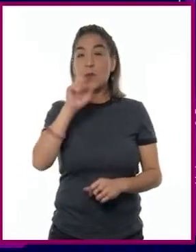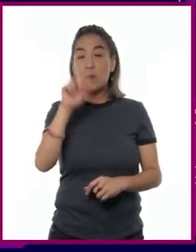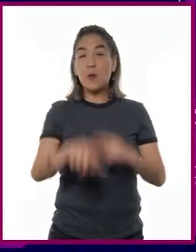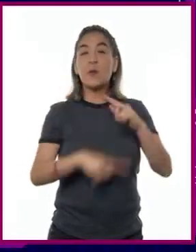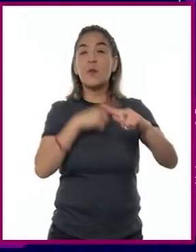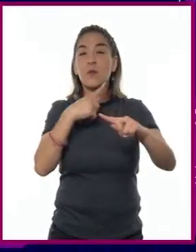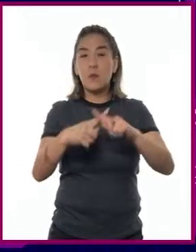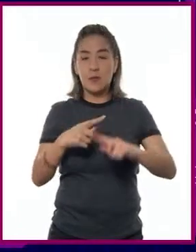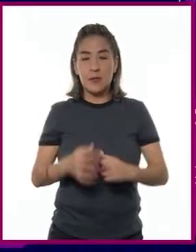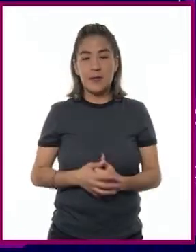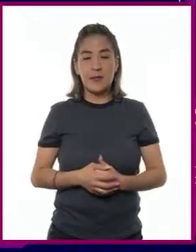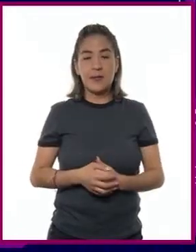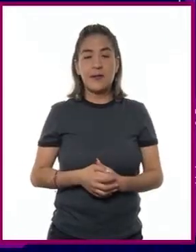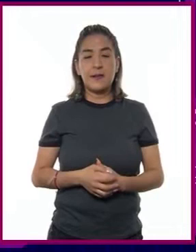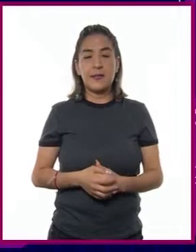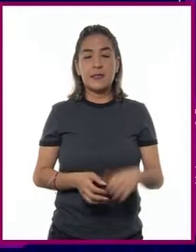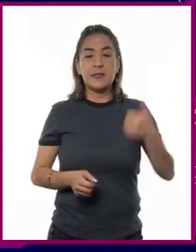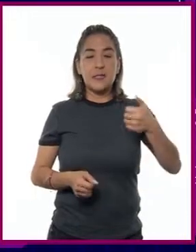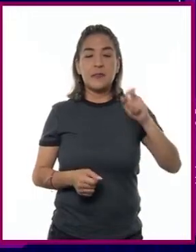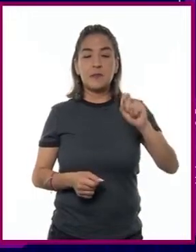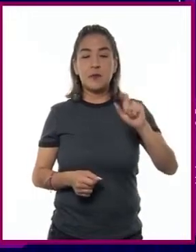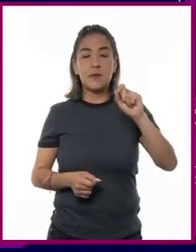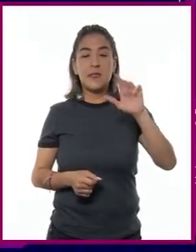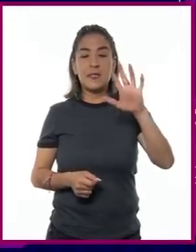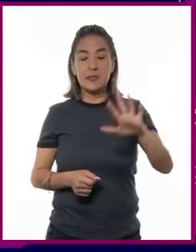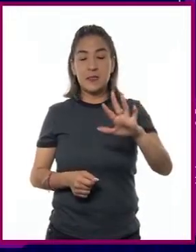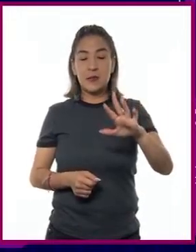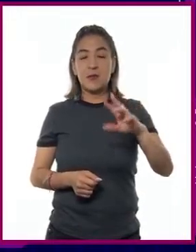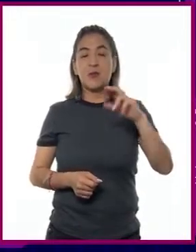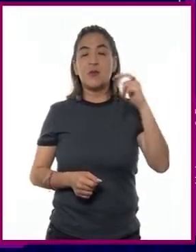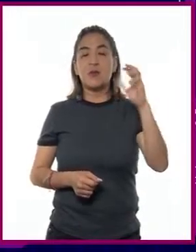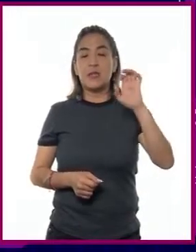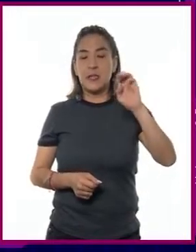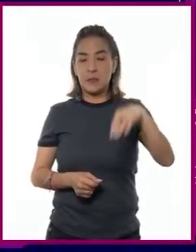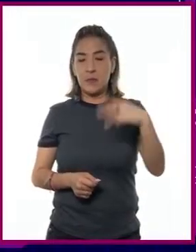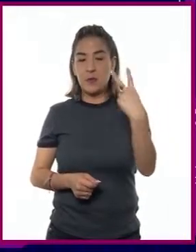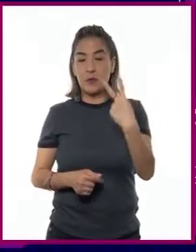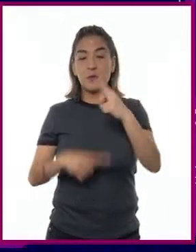multiplicar 6.25 centímetros cuadrados